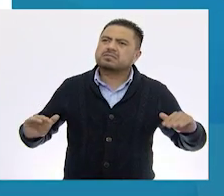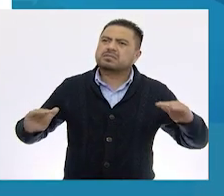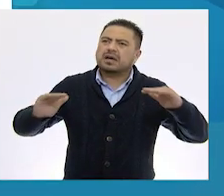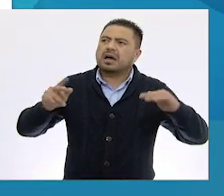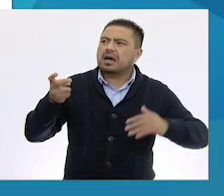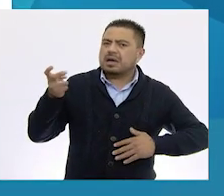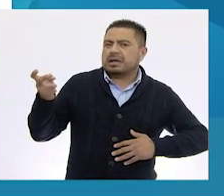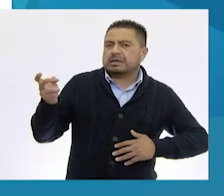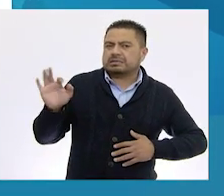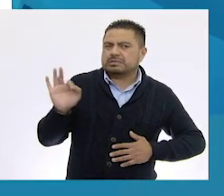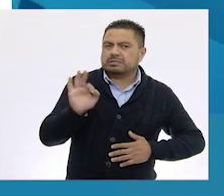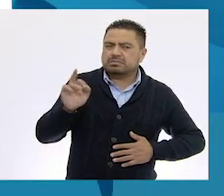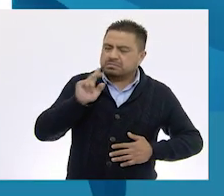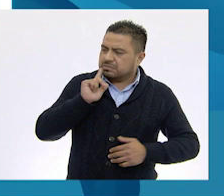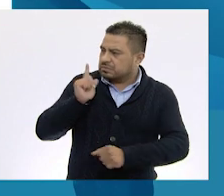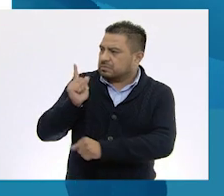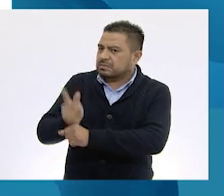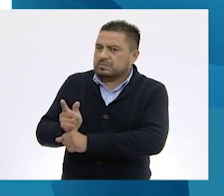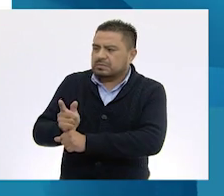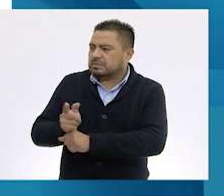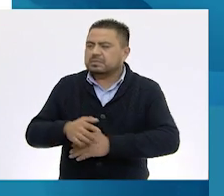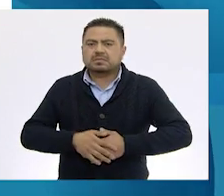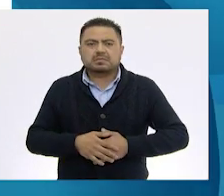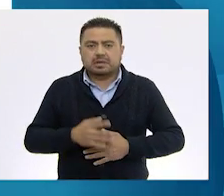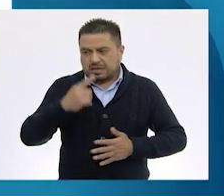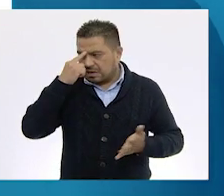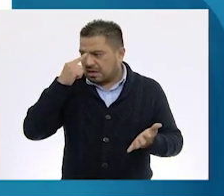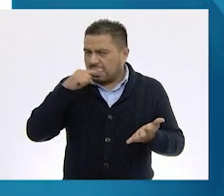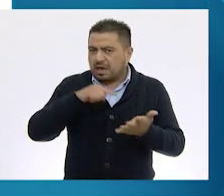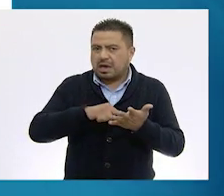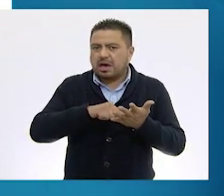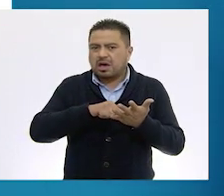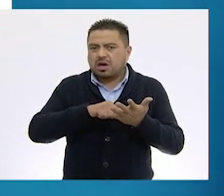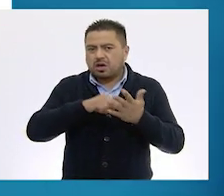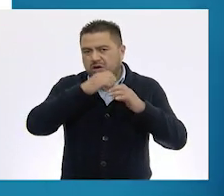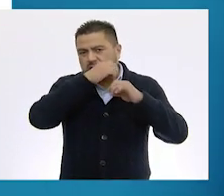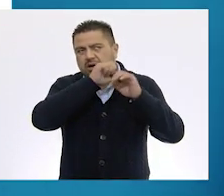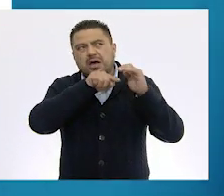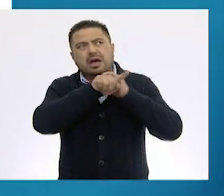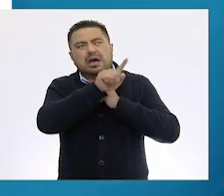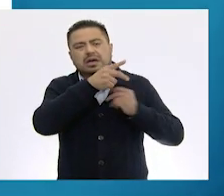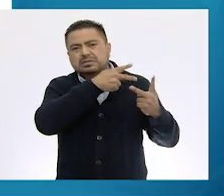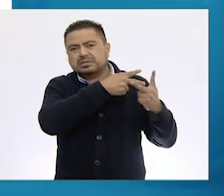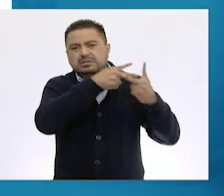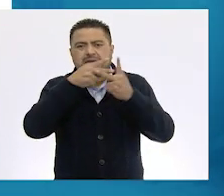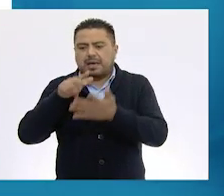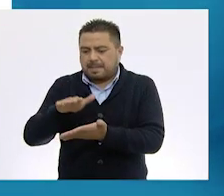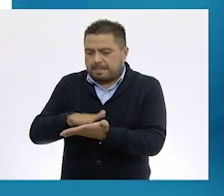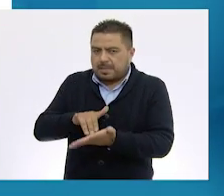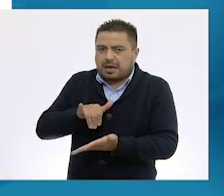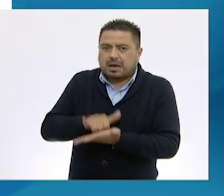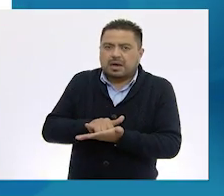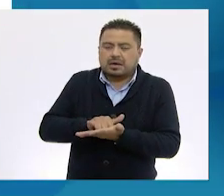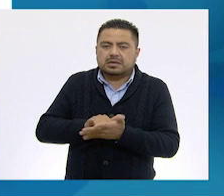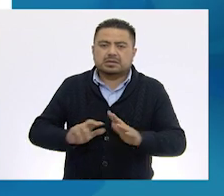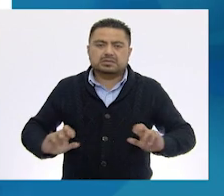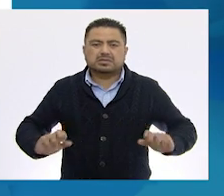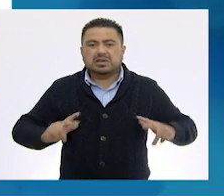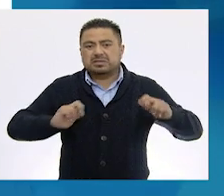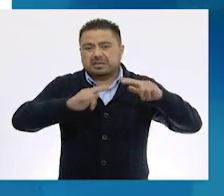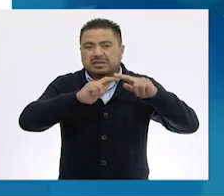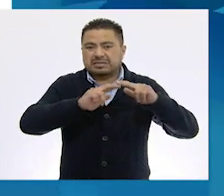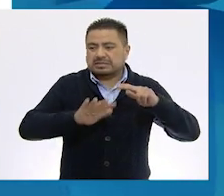este caso, creo que es el observatorio de la ciudad maya de Chichén